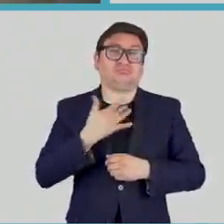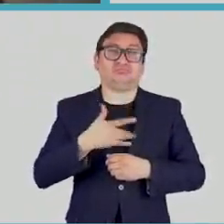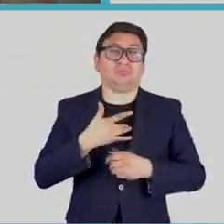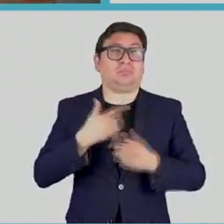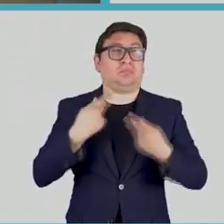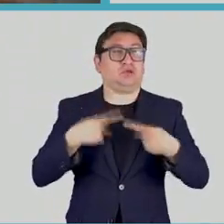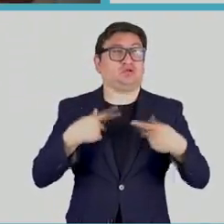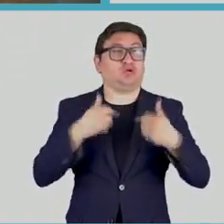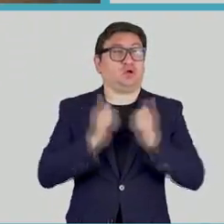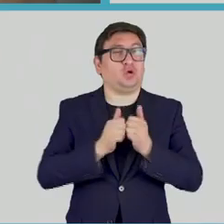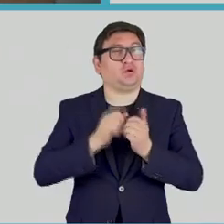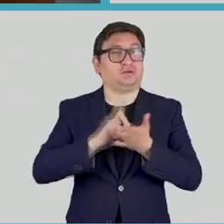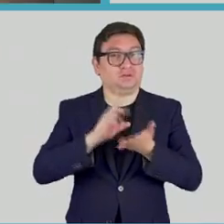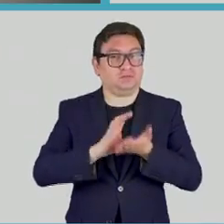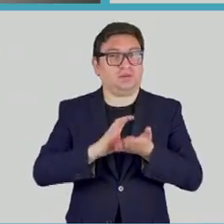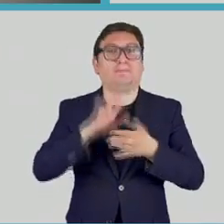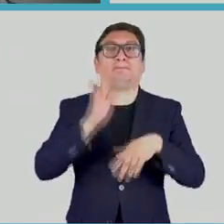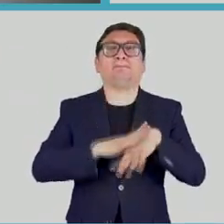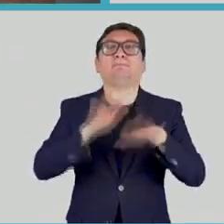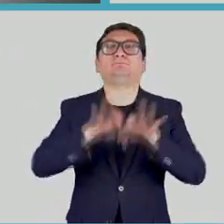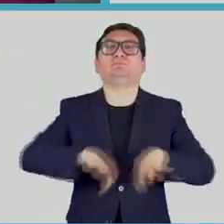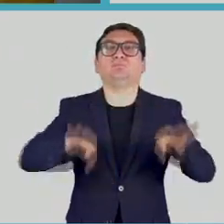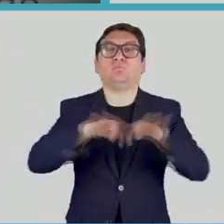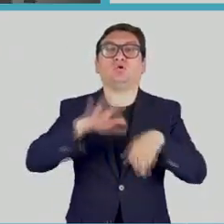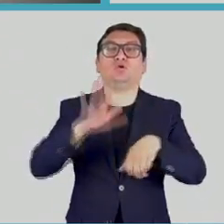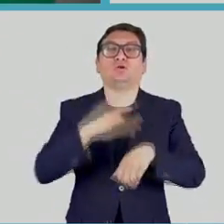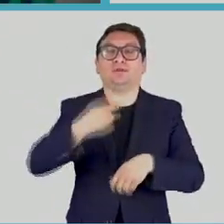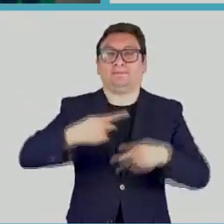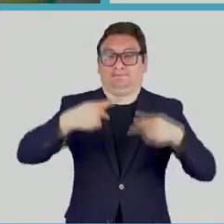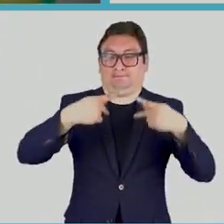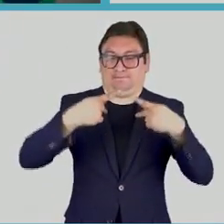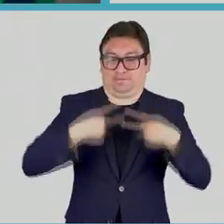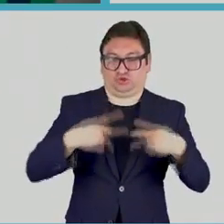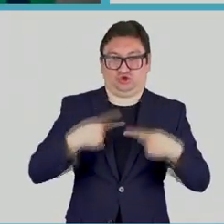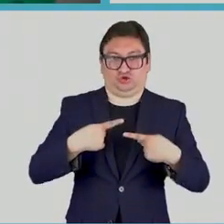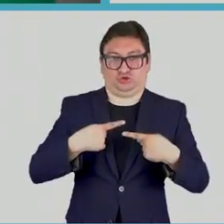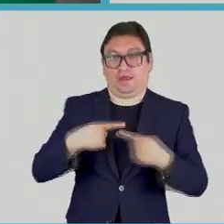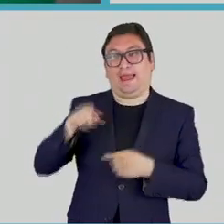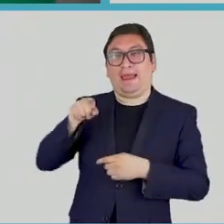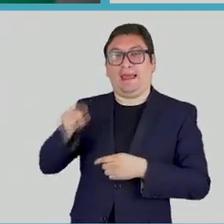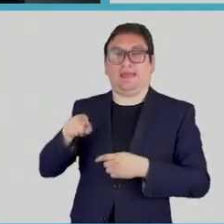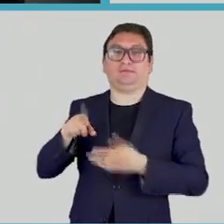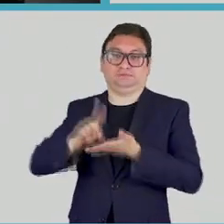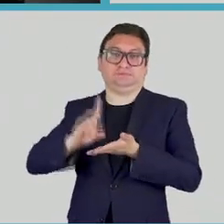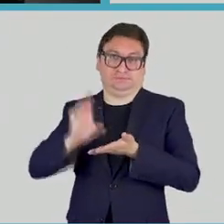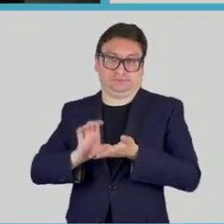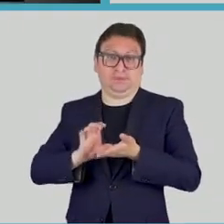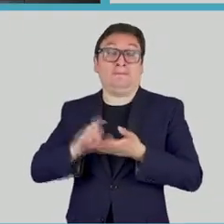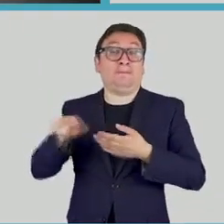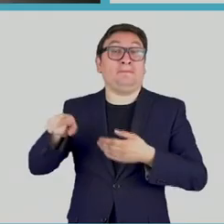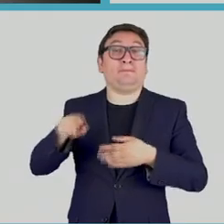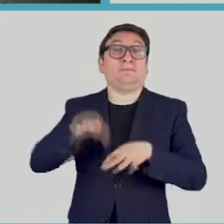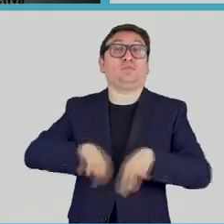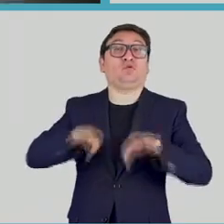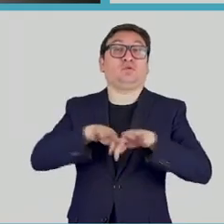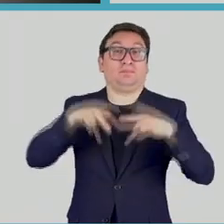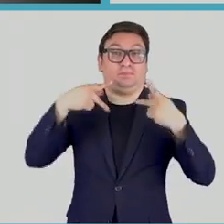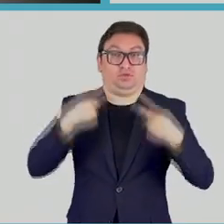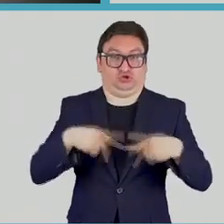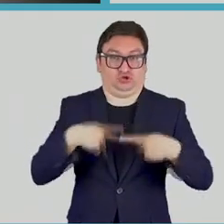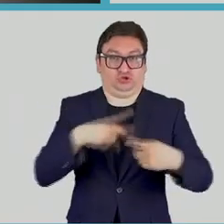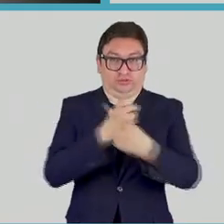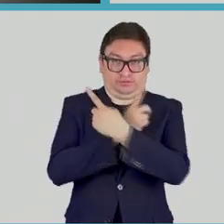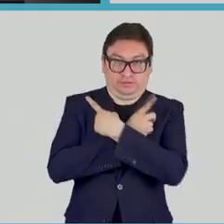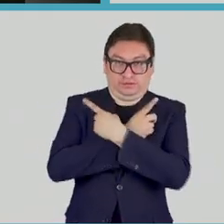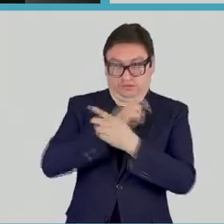redunda en la idea de que ante todo la persona con discapacidad es una persona y por tanto sujeta